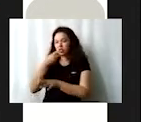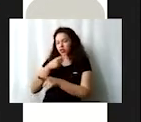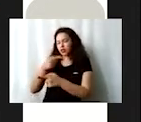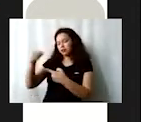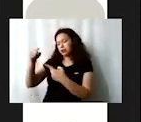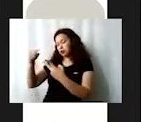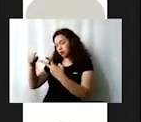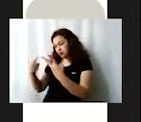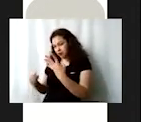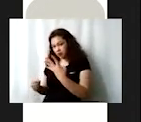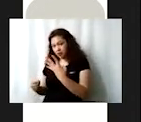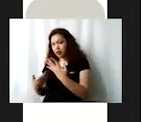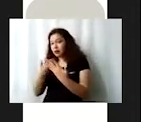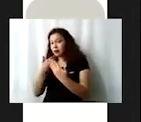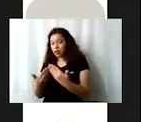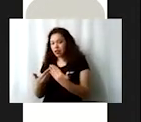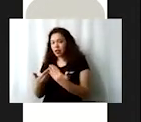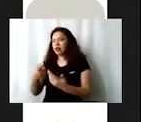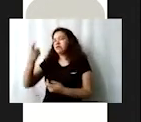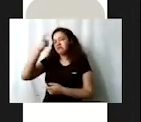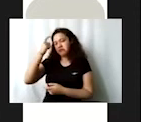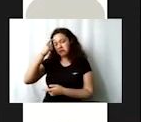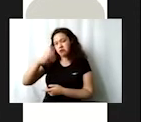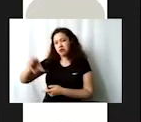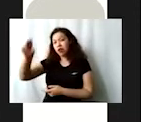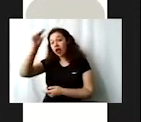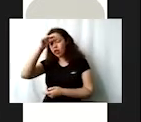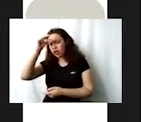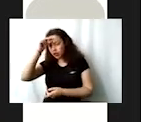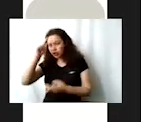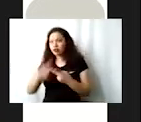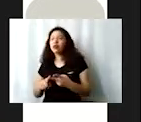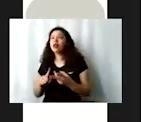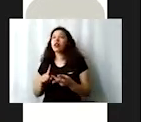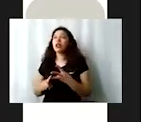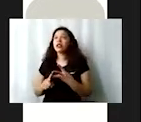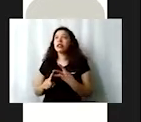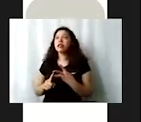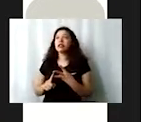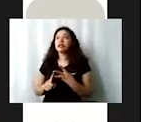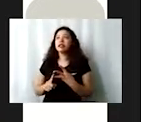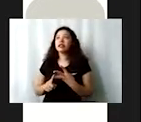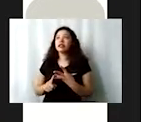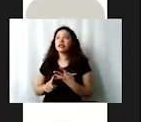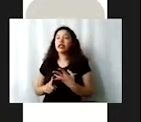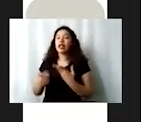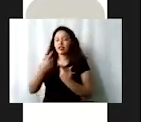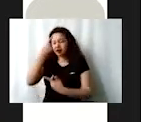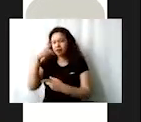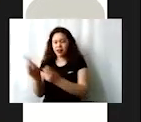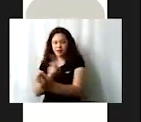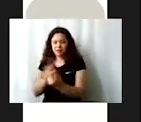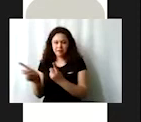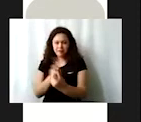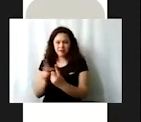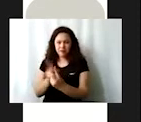mencioné, que tiene que ver con aspectos cognitivos, aspectos intelectuales, aspectos socioafectivos que también son importantes